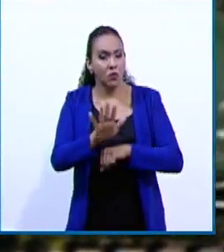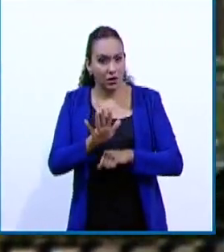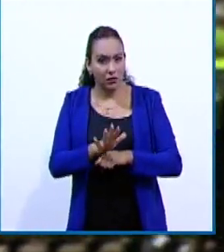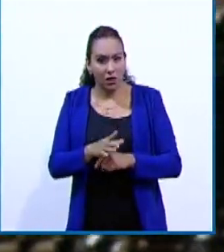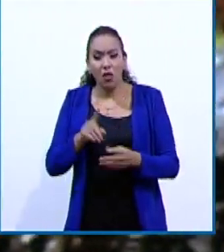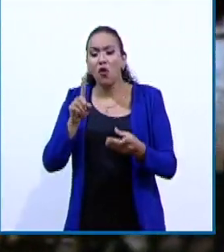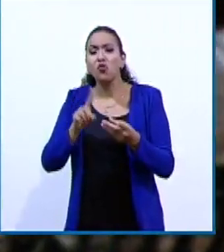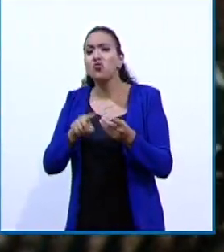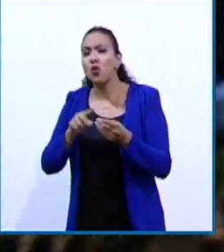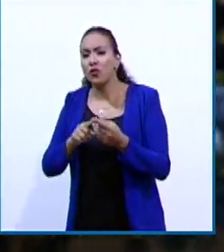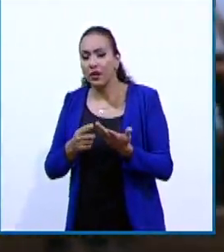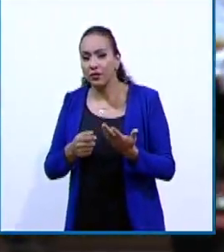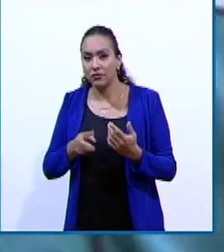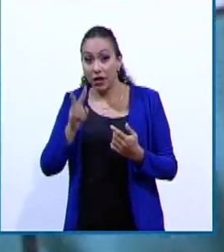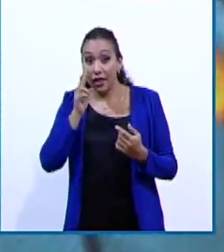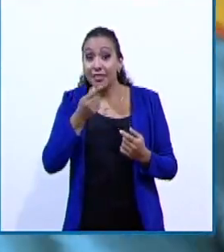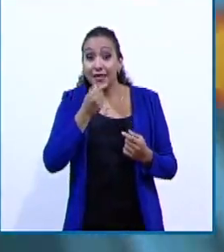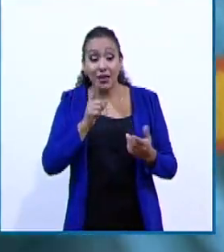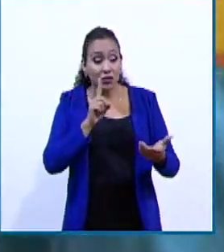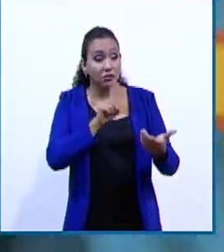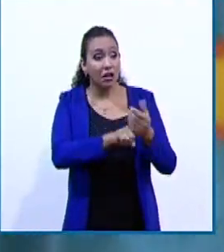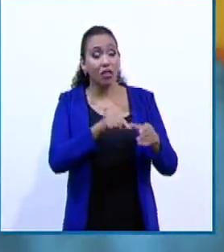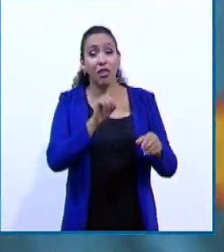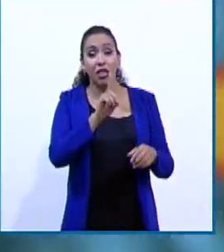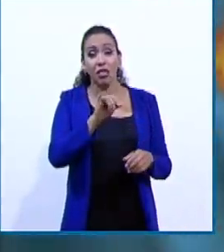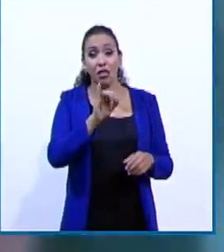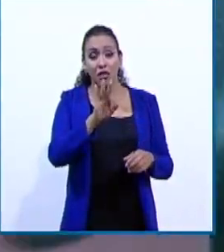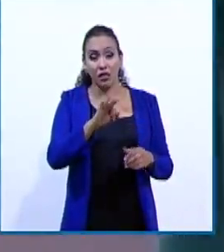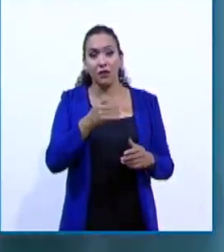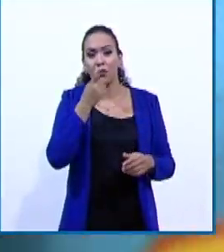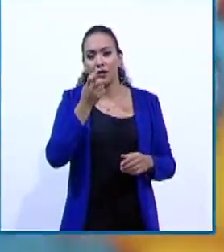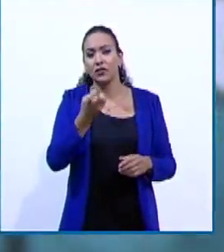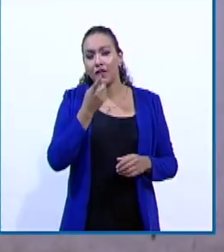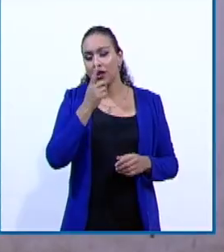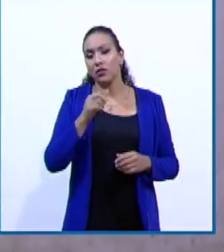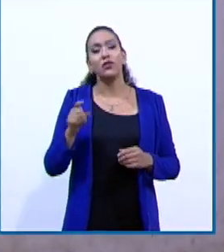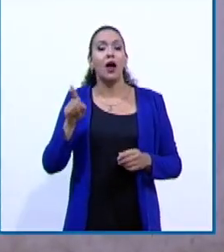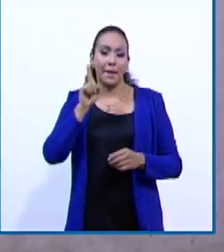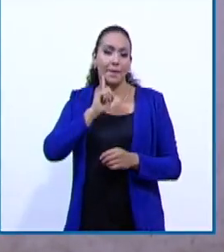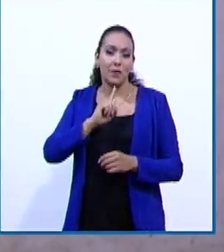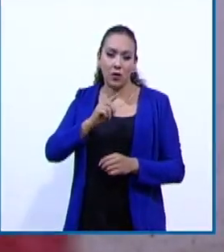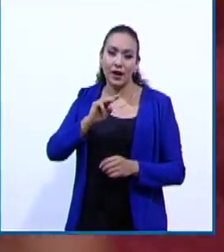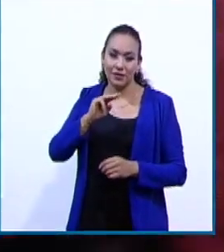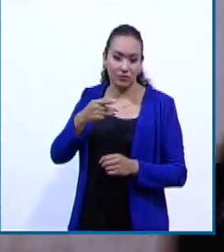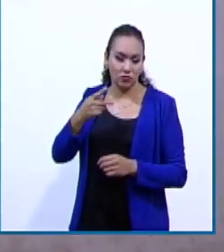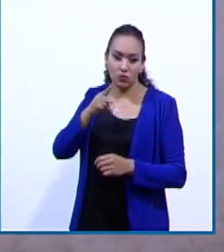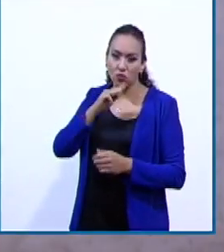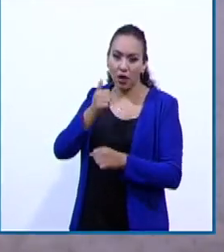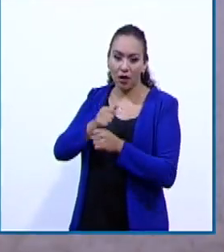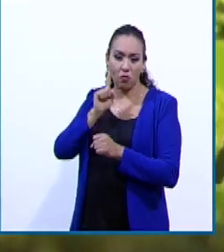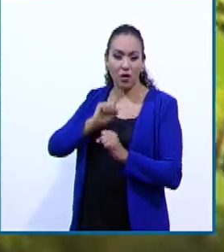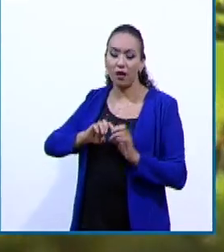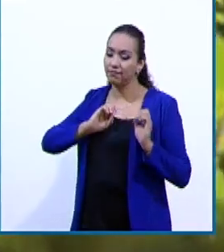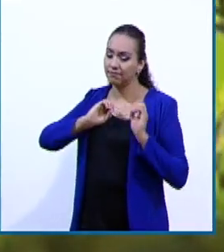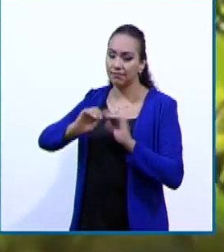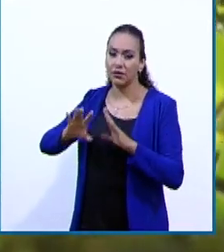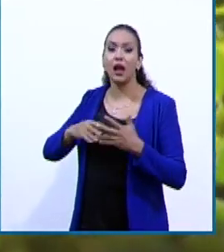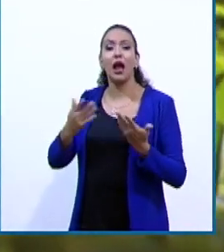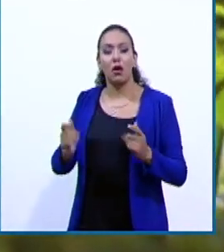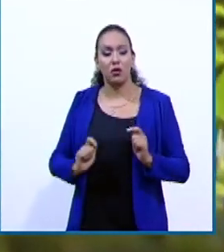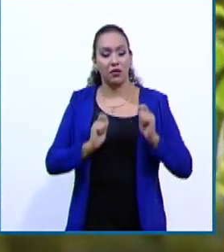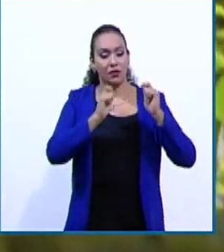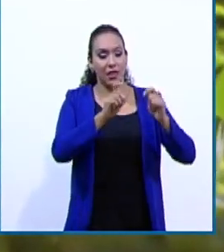donde se encontraban bajo custodia los niños, por lo que revocó la pérdida de la patria potestad, medida que fue ratificada por la primera